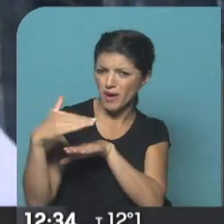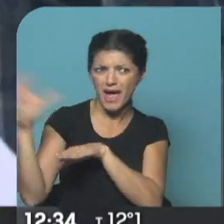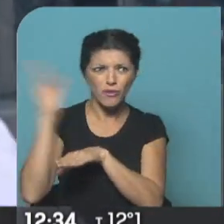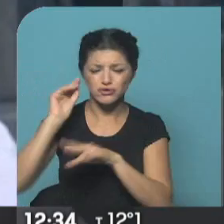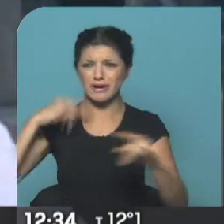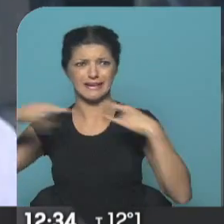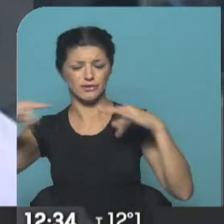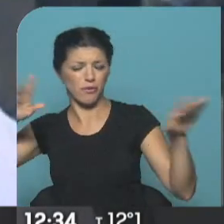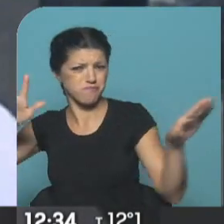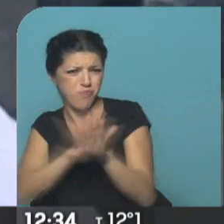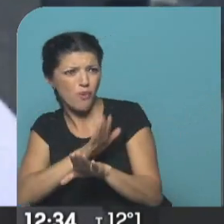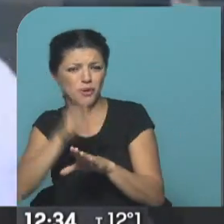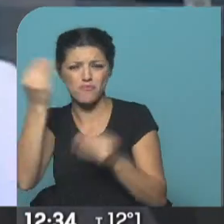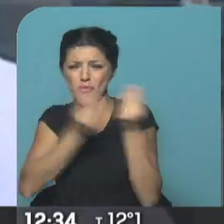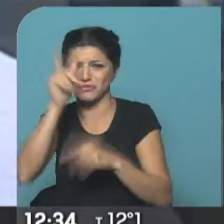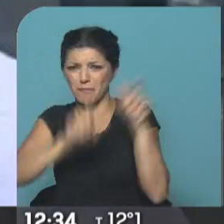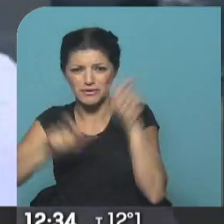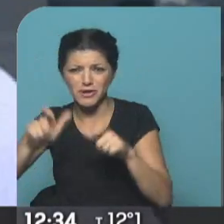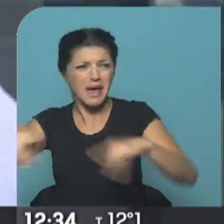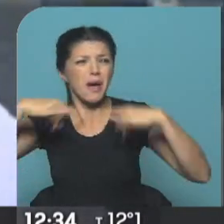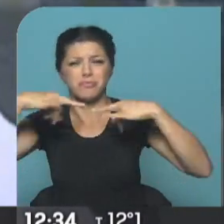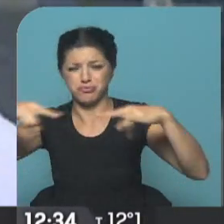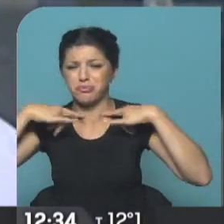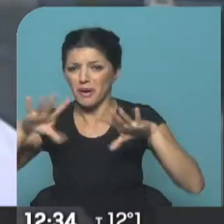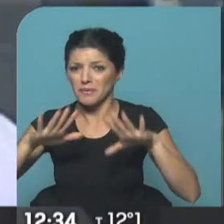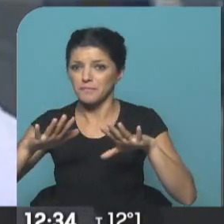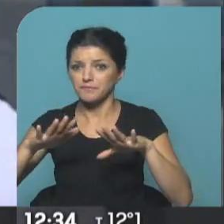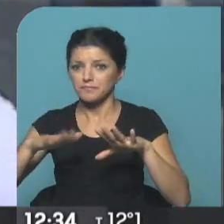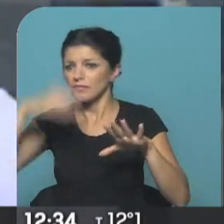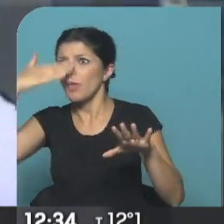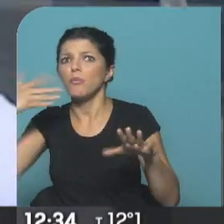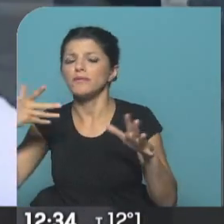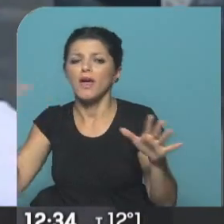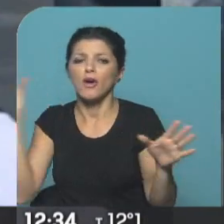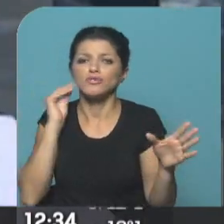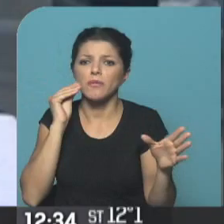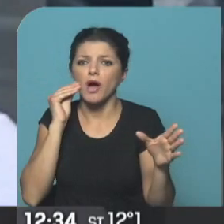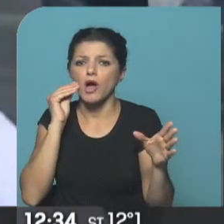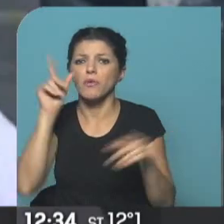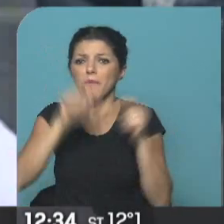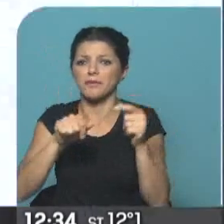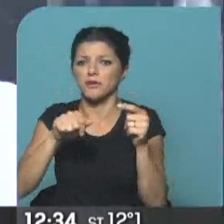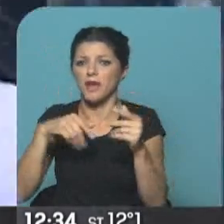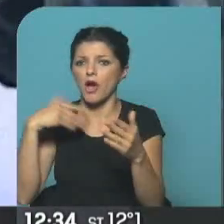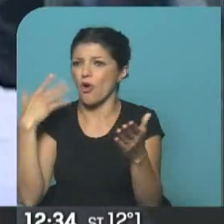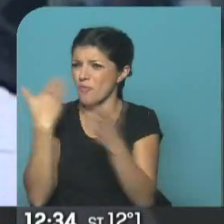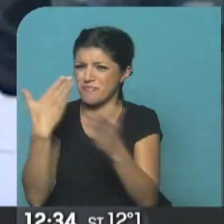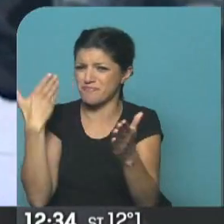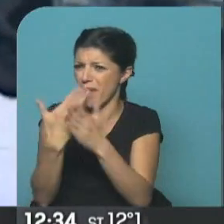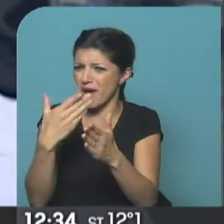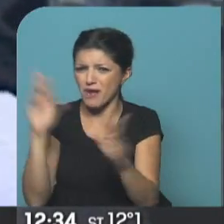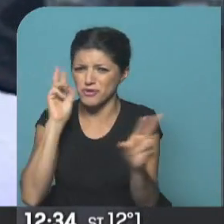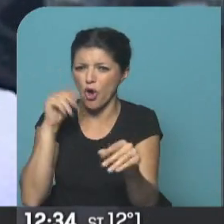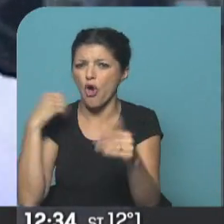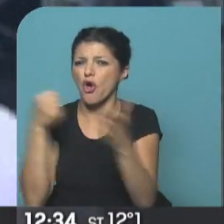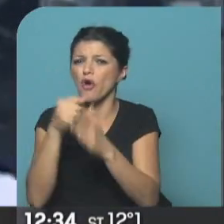y de repente mucha gente dándole, se escucha ¡ay! Y después como la gente dándole al metal al coche, y entré a la estación y